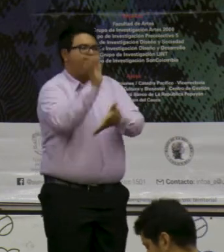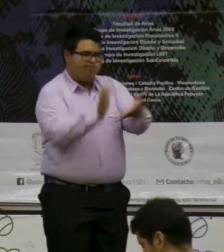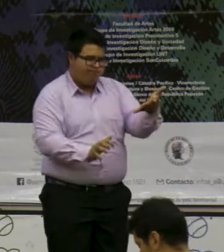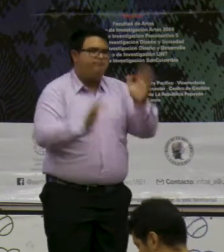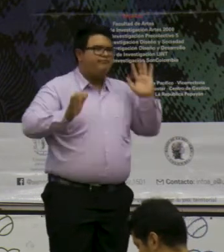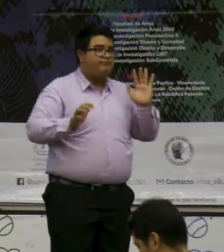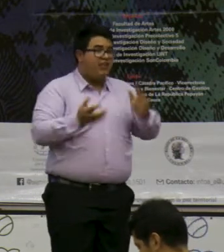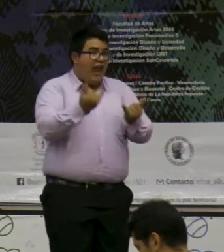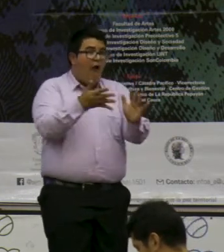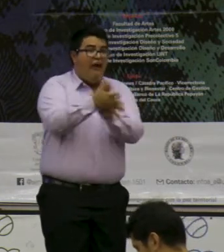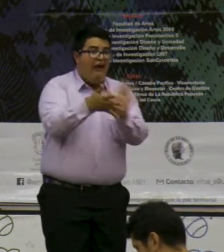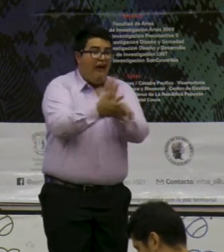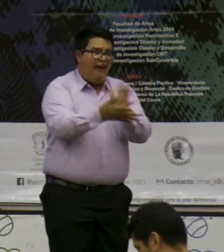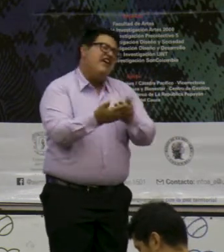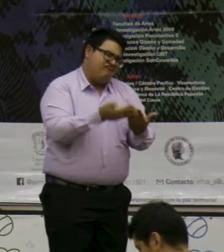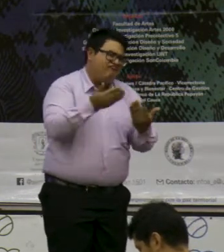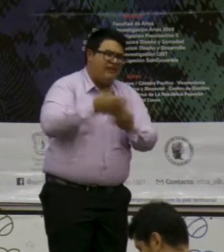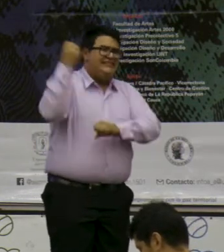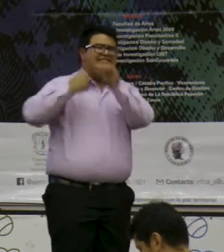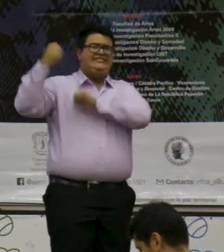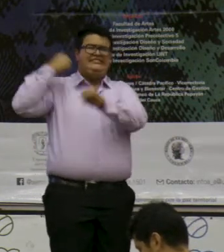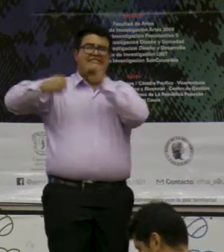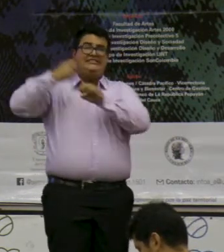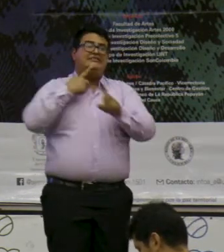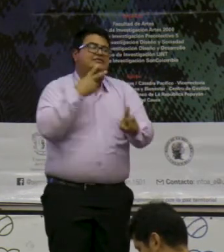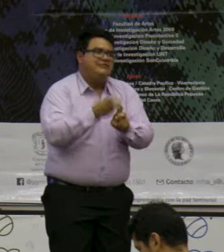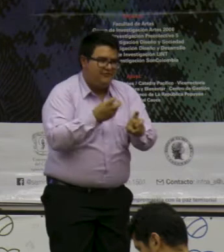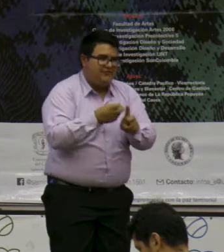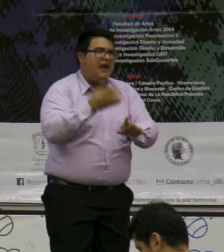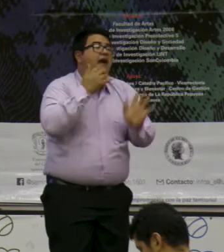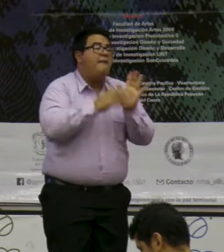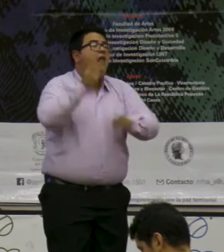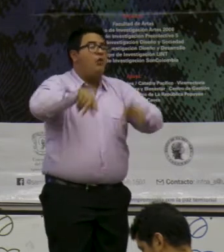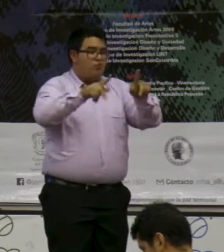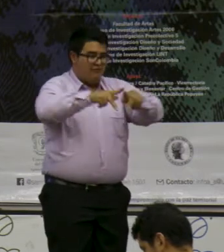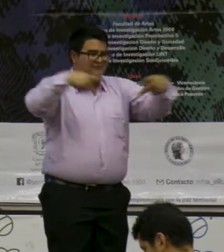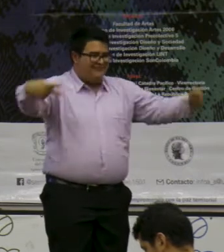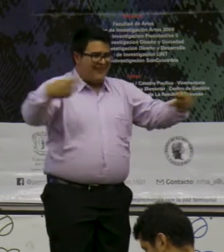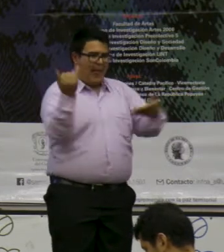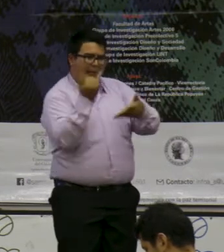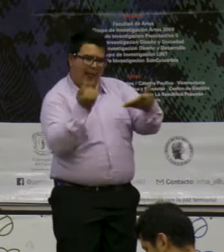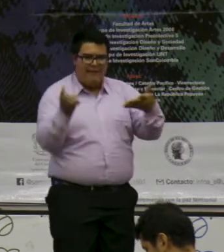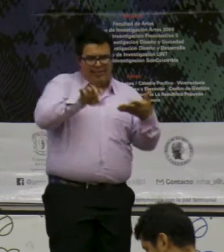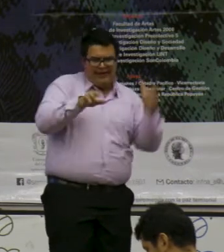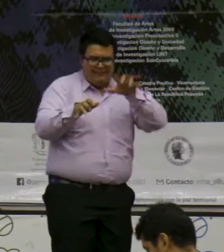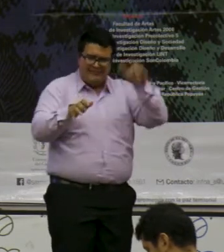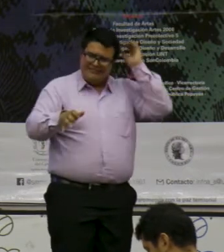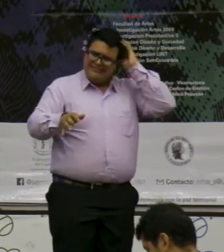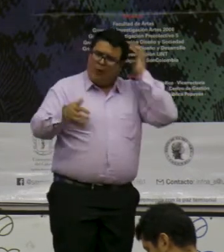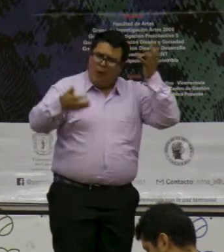unos 20 o 10 años. Y a algunas personas del sector editorial eso les causa estupor y molestia, pero sí hay que decirlo tal